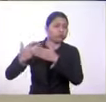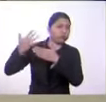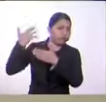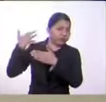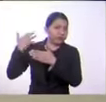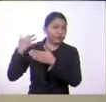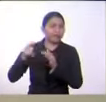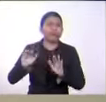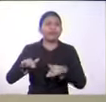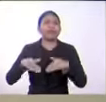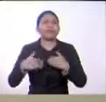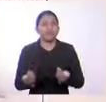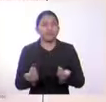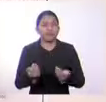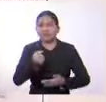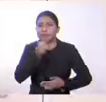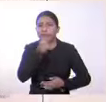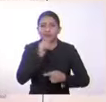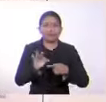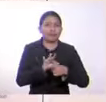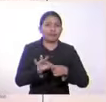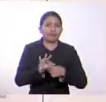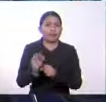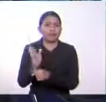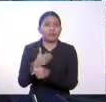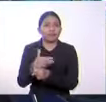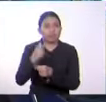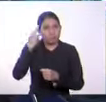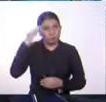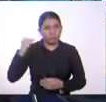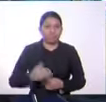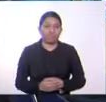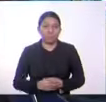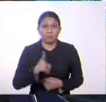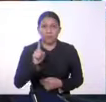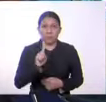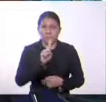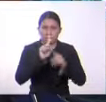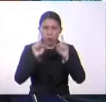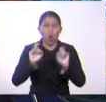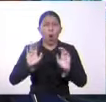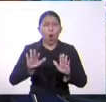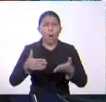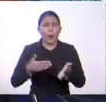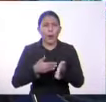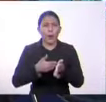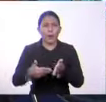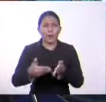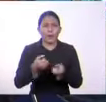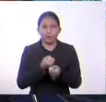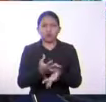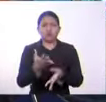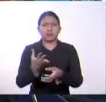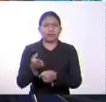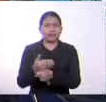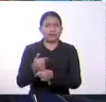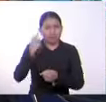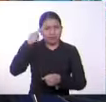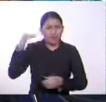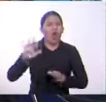de todo este funcionamiento de los partidos políticos. Muy bien, primera pregunta que tengo en esto, ¿cómo surgen los partidos políticos? De